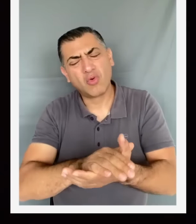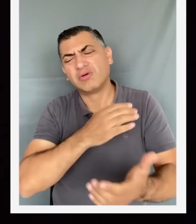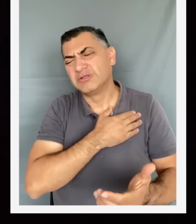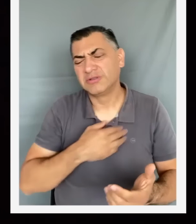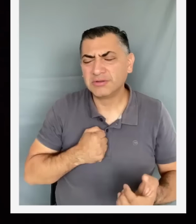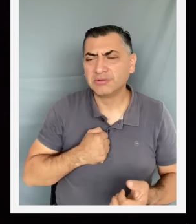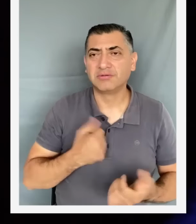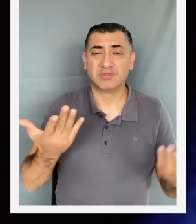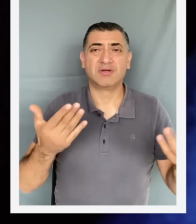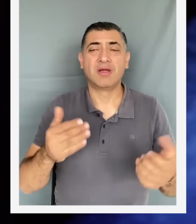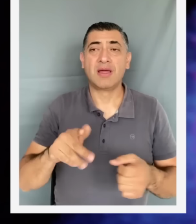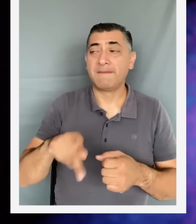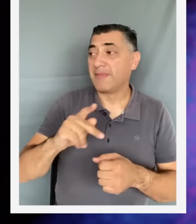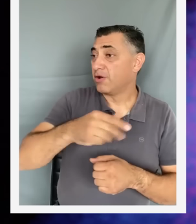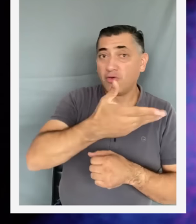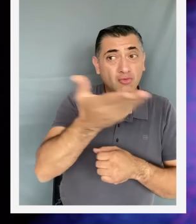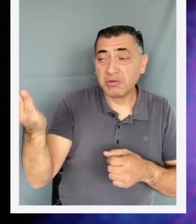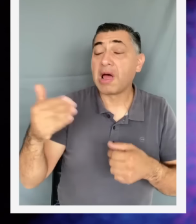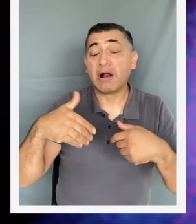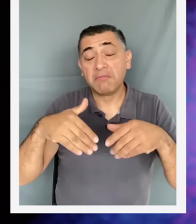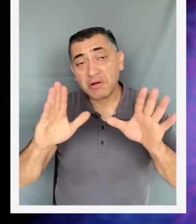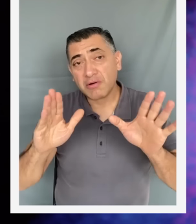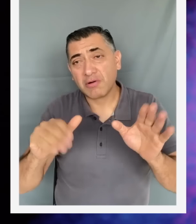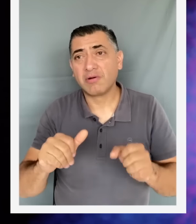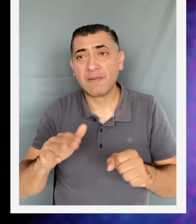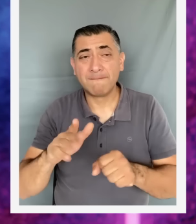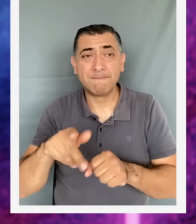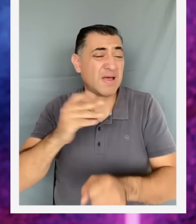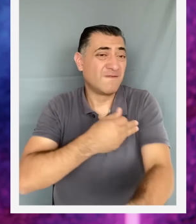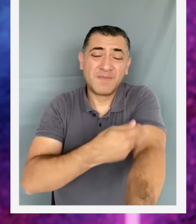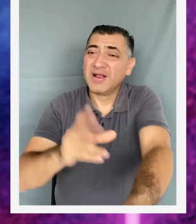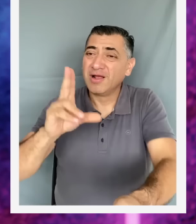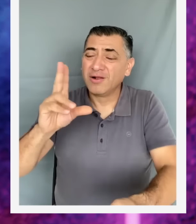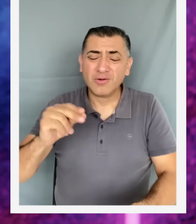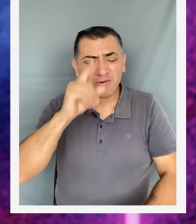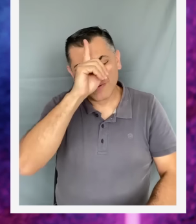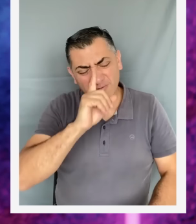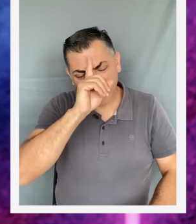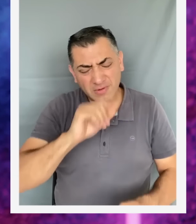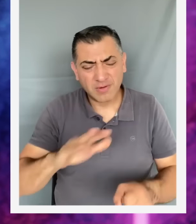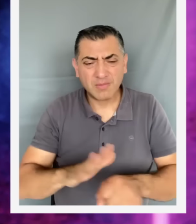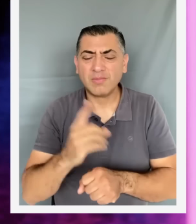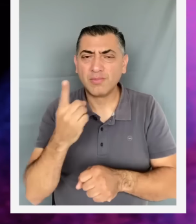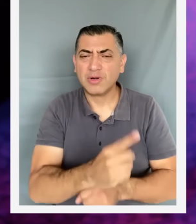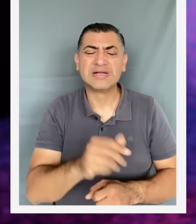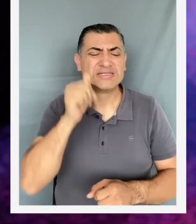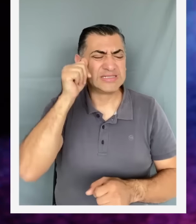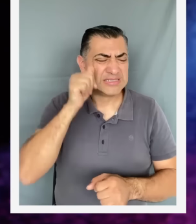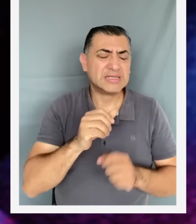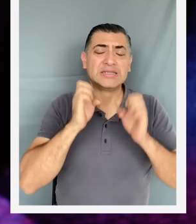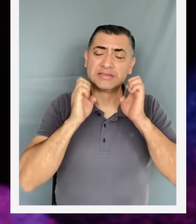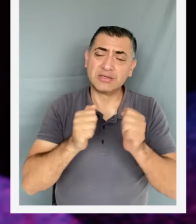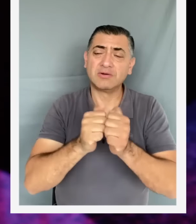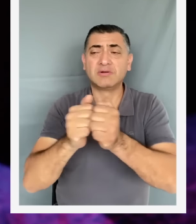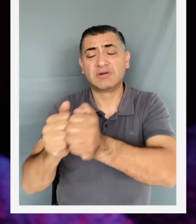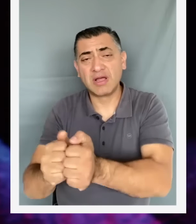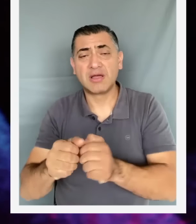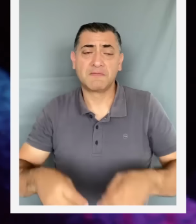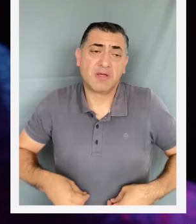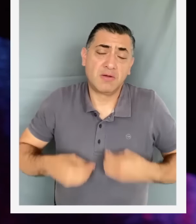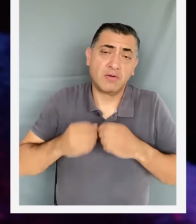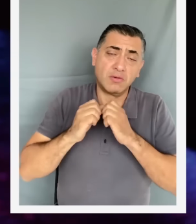a ellos no porque vivimos 24/7 vivimos todo el tiempo con ellos interactuamos con ellos platicamos con ellos nos